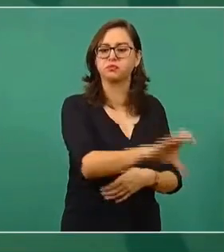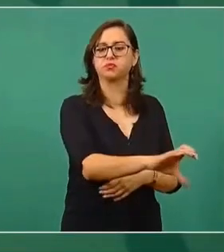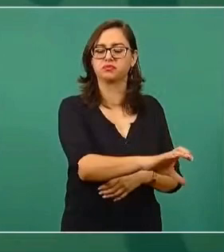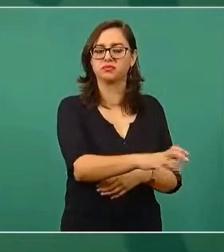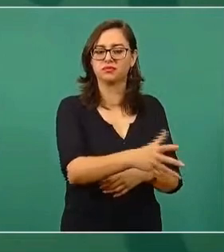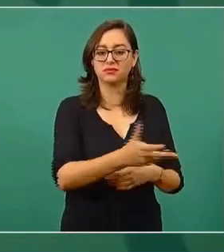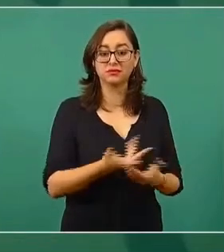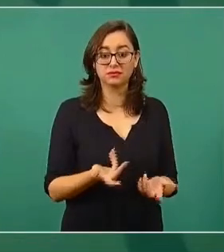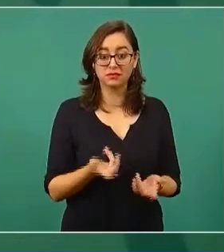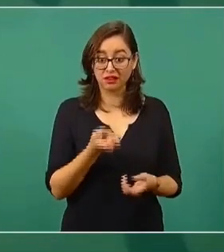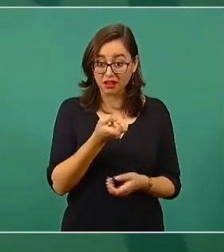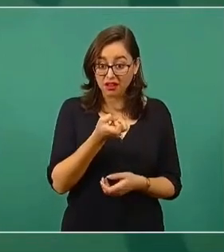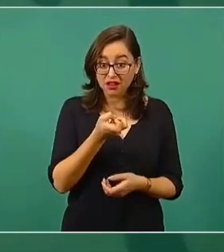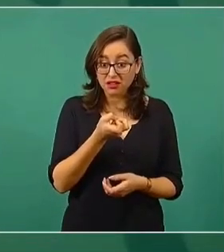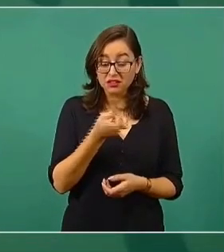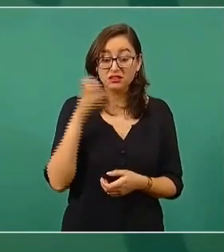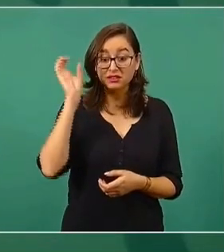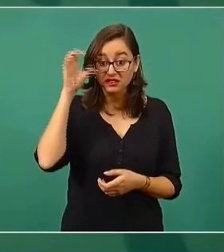Entonces, eso no